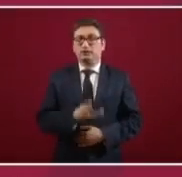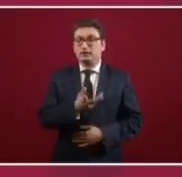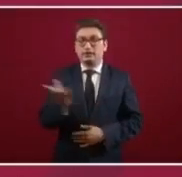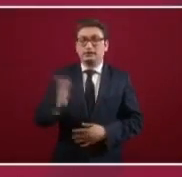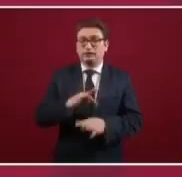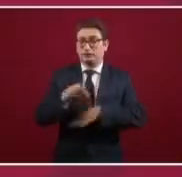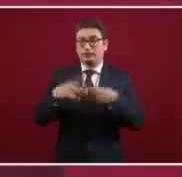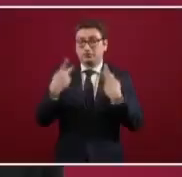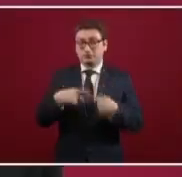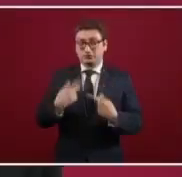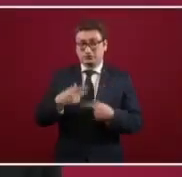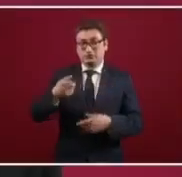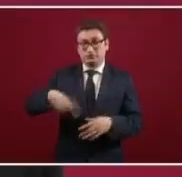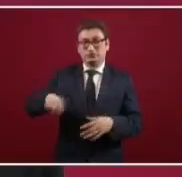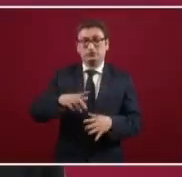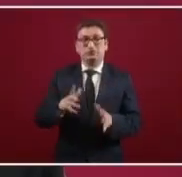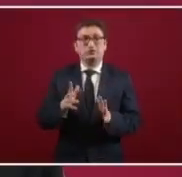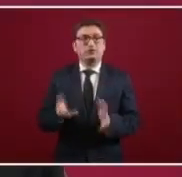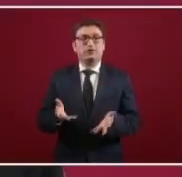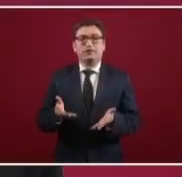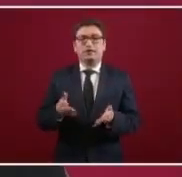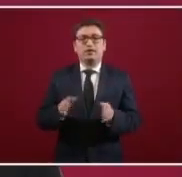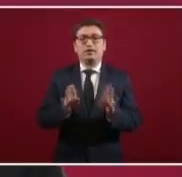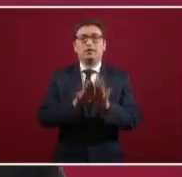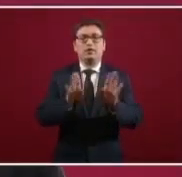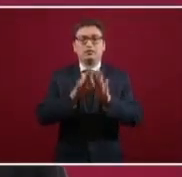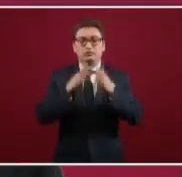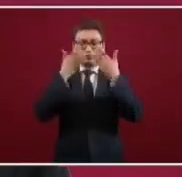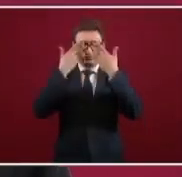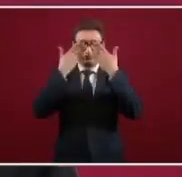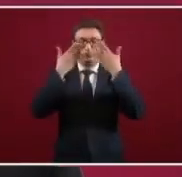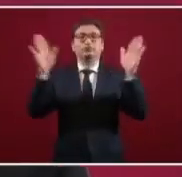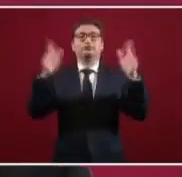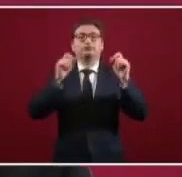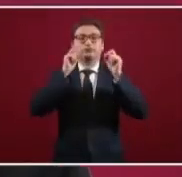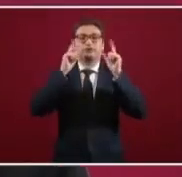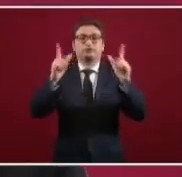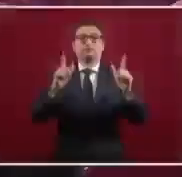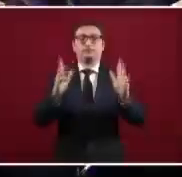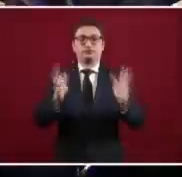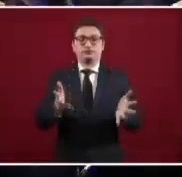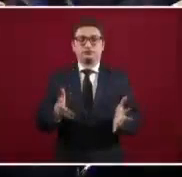la gente está más que despierta